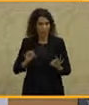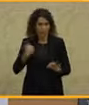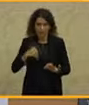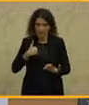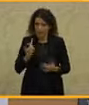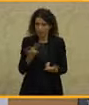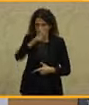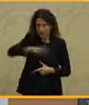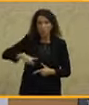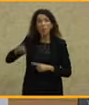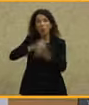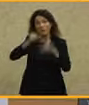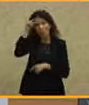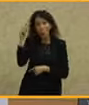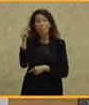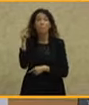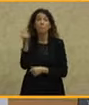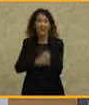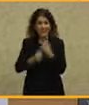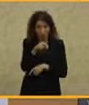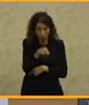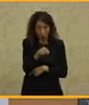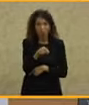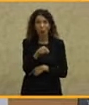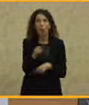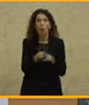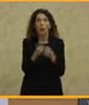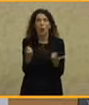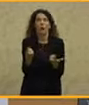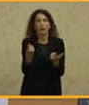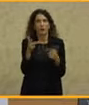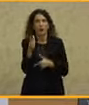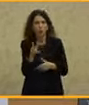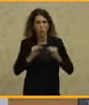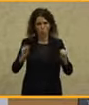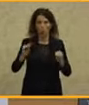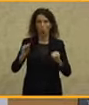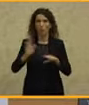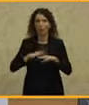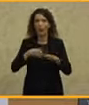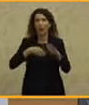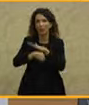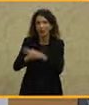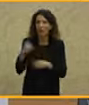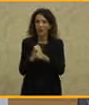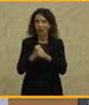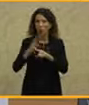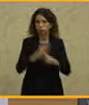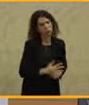de que las personas con problemas de salud mental dejen de ver impedido su derecho a acceder y mantener un